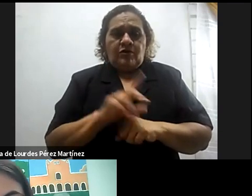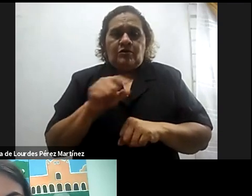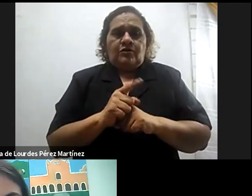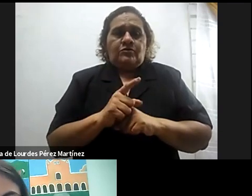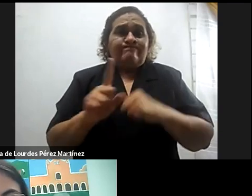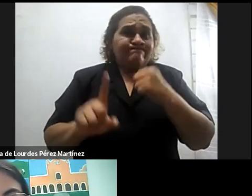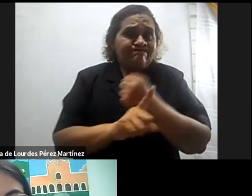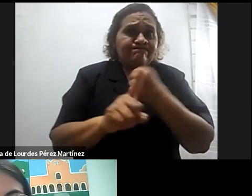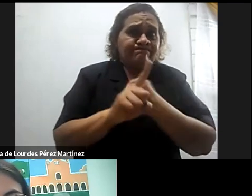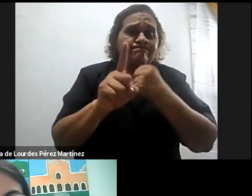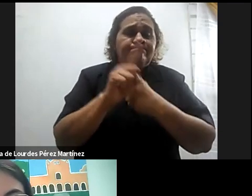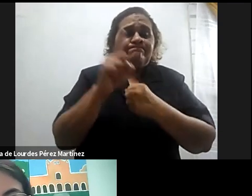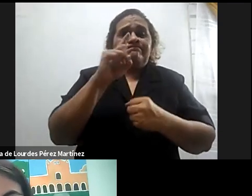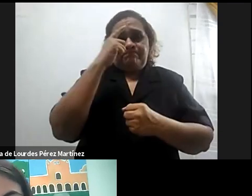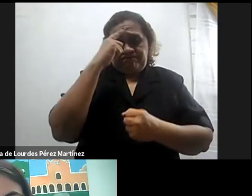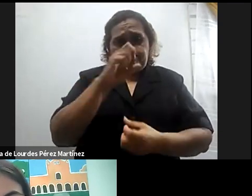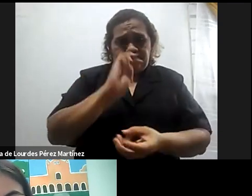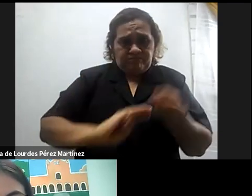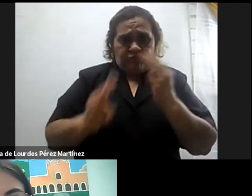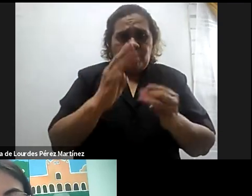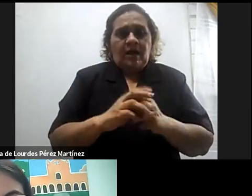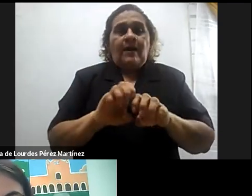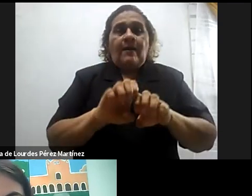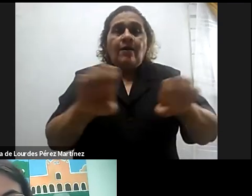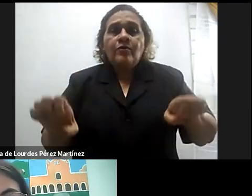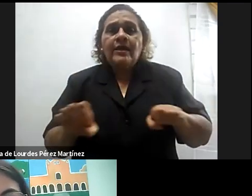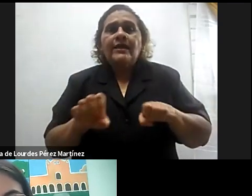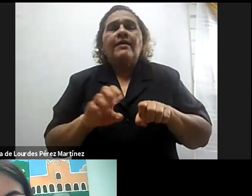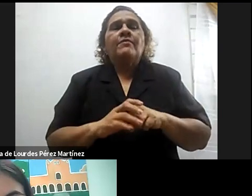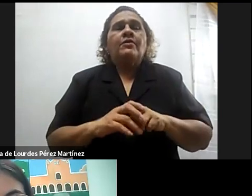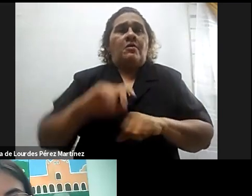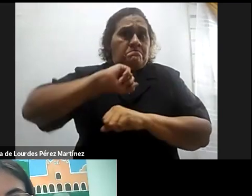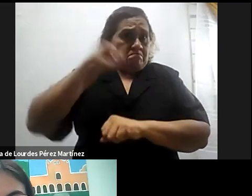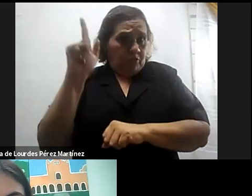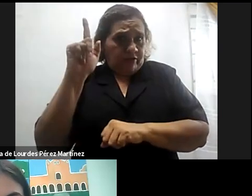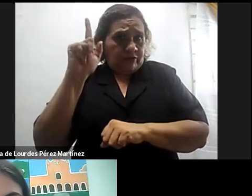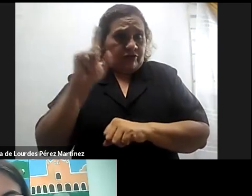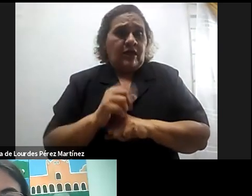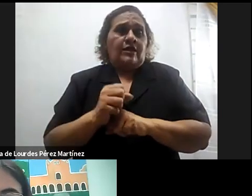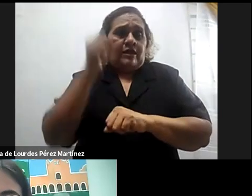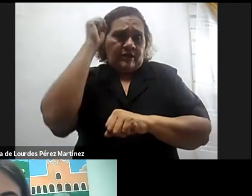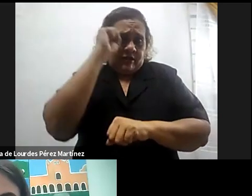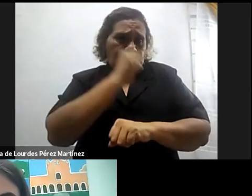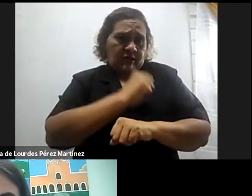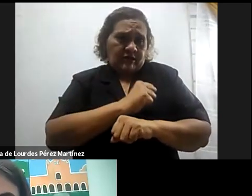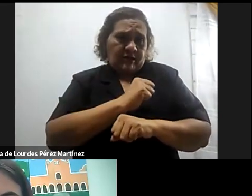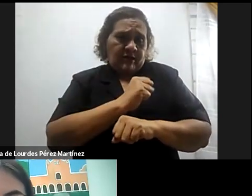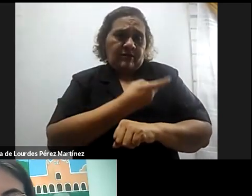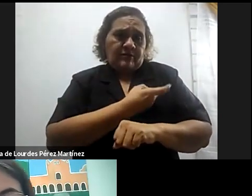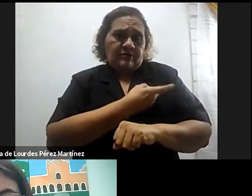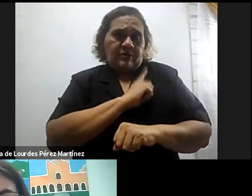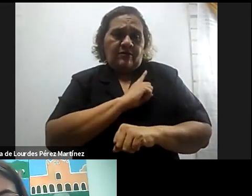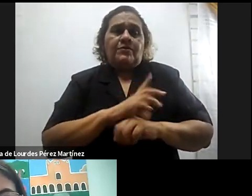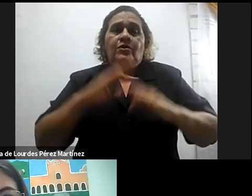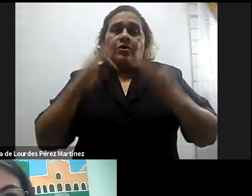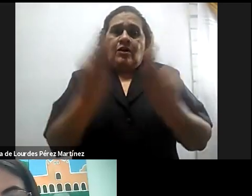la humanidad, ¿no? Entonces, saber que hay un equipo concreto, profesional en la Secretaría de Salud trabajando, la forma en